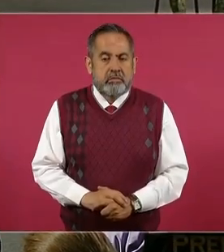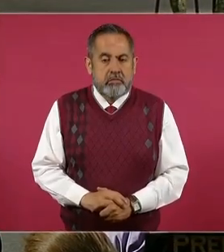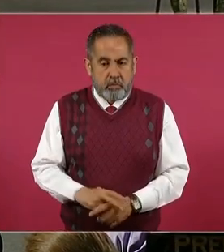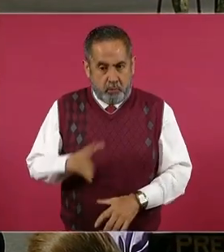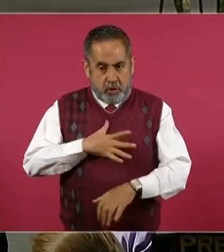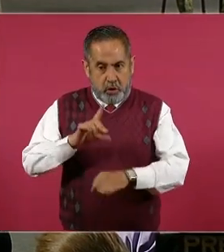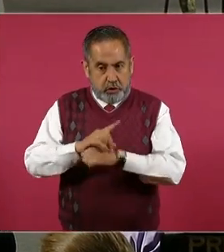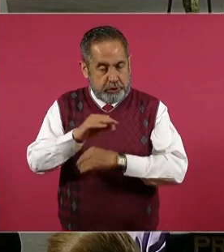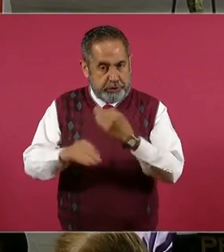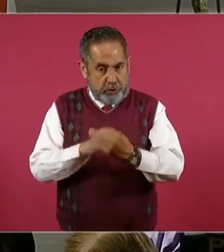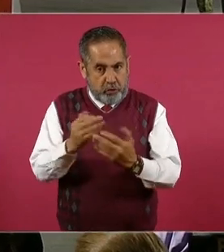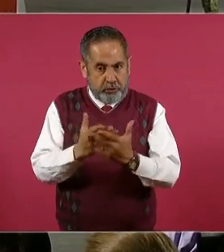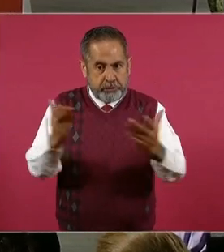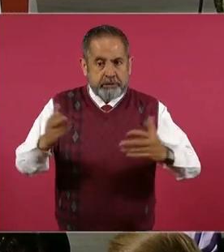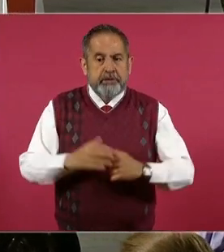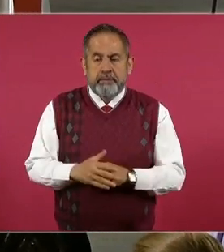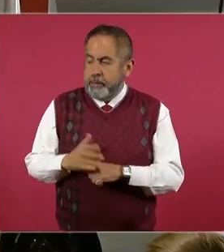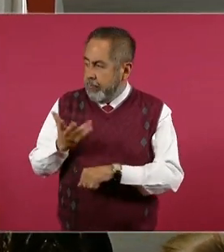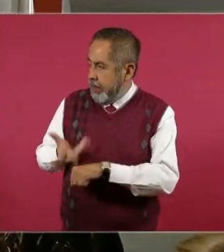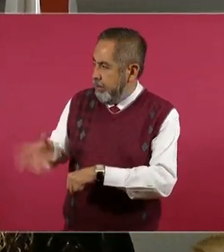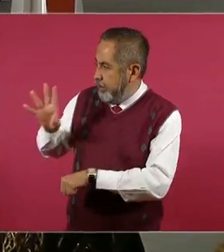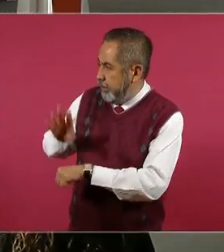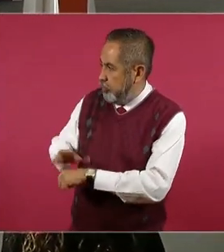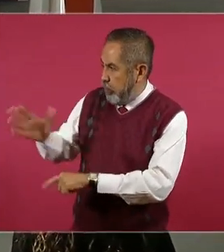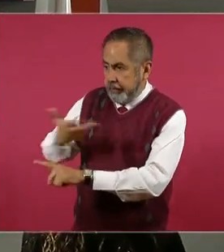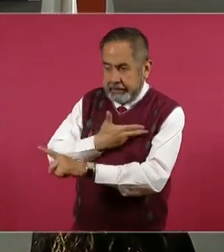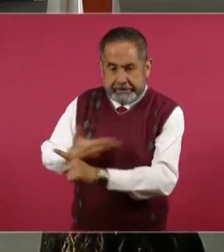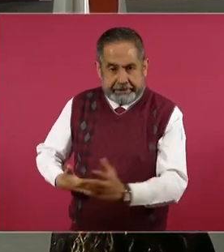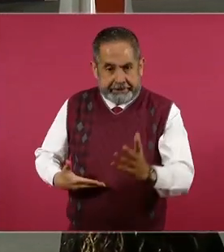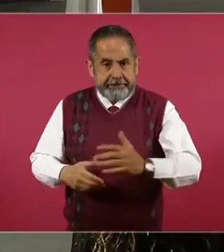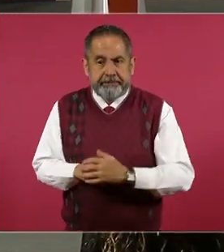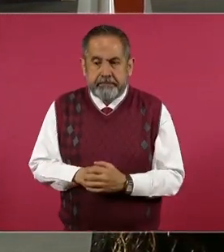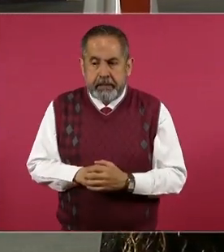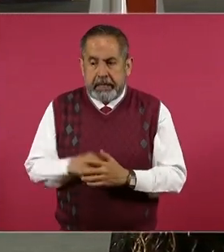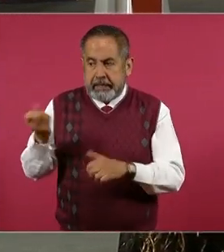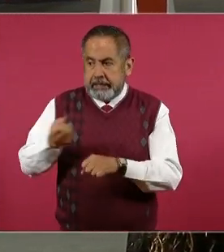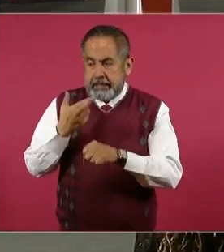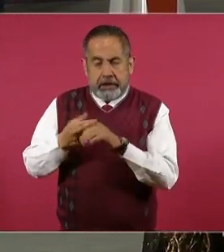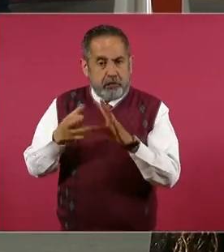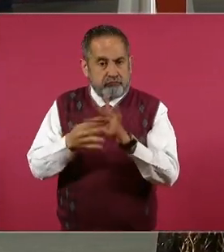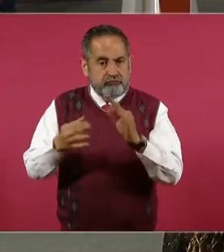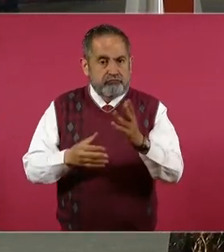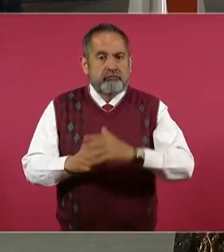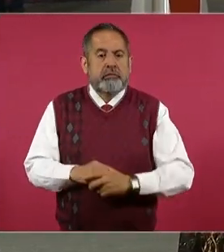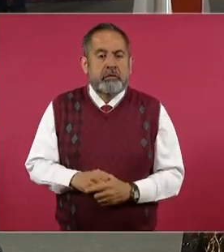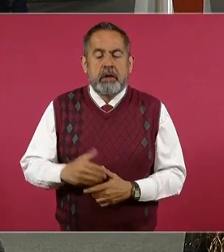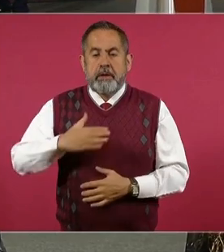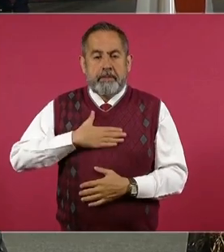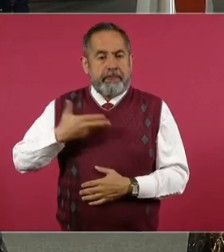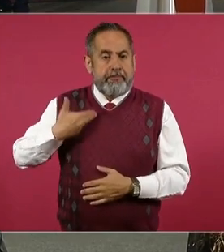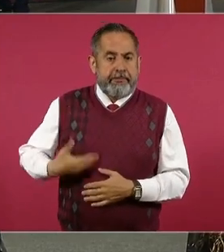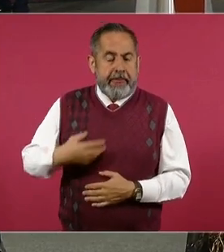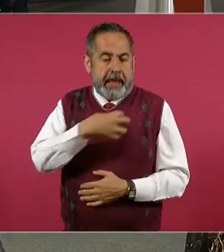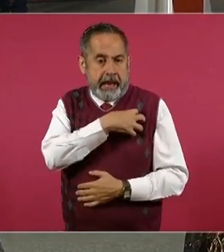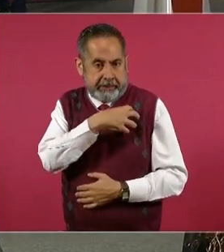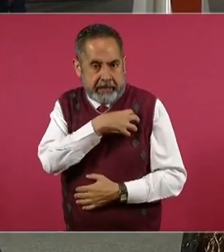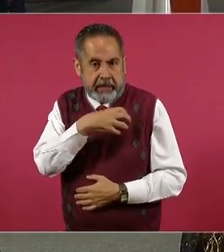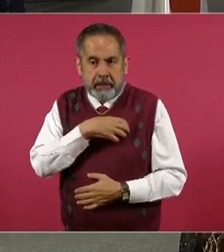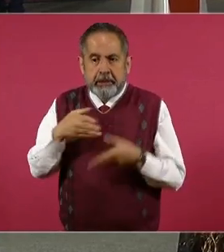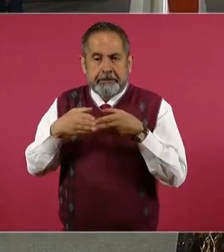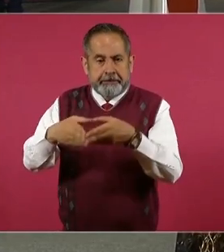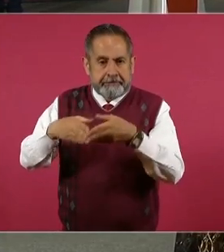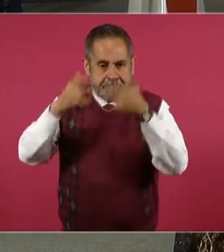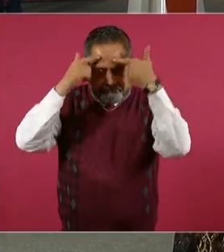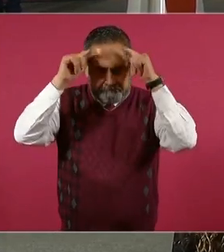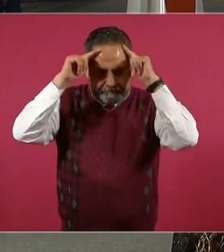Muy buenos días a todos y a todas. Con el permiso del señor presidente y de mi almirante secretario, yo soy el capitán de navío